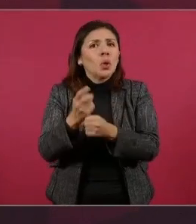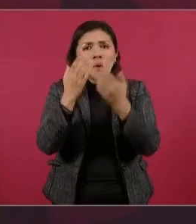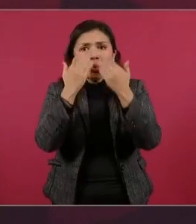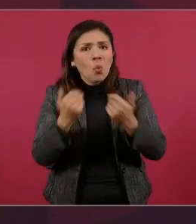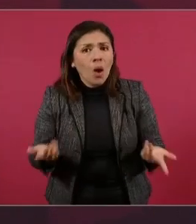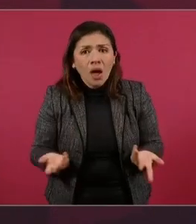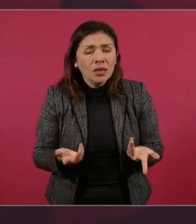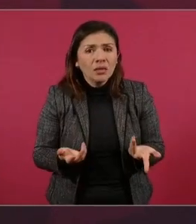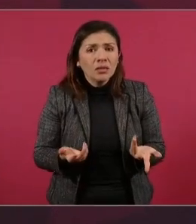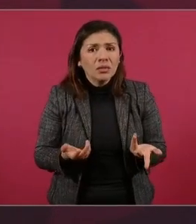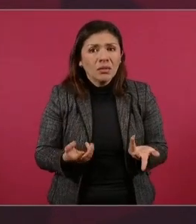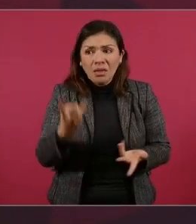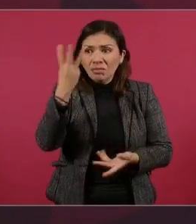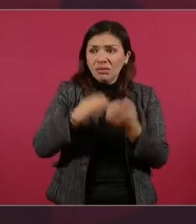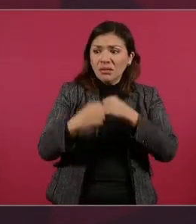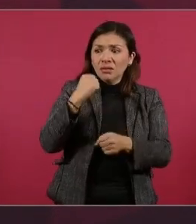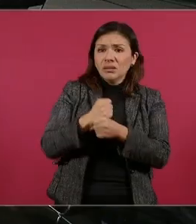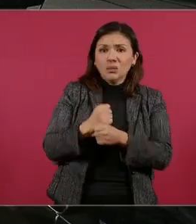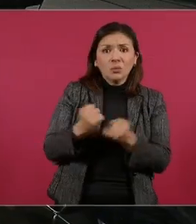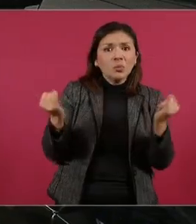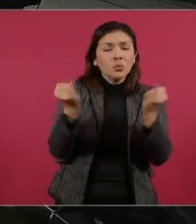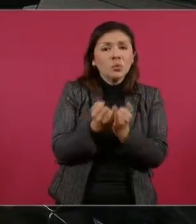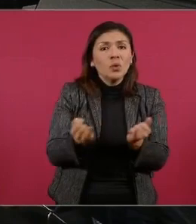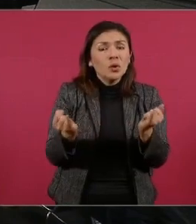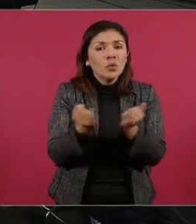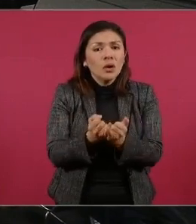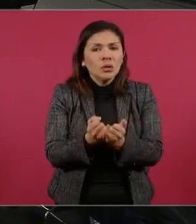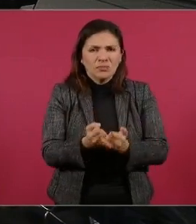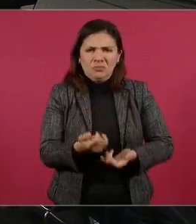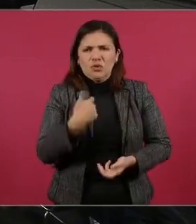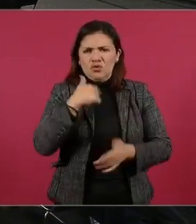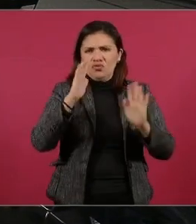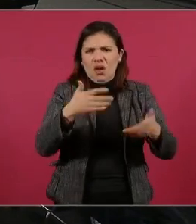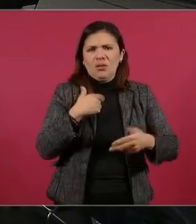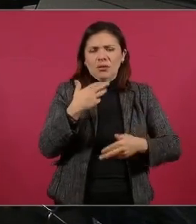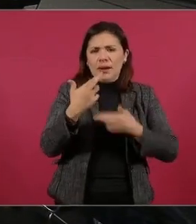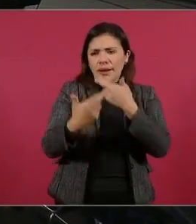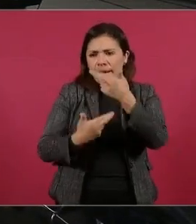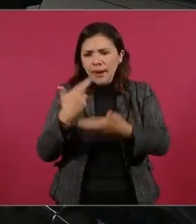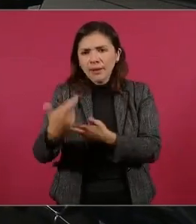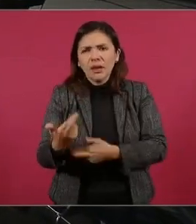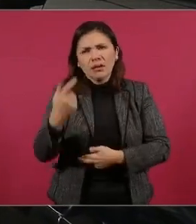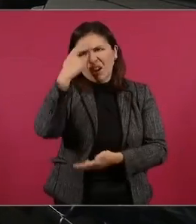presente tienen 3 años les devolvimos creo que 400000